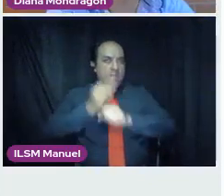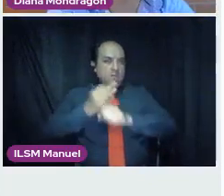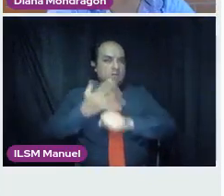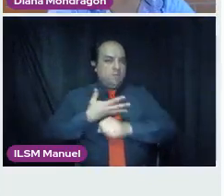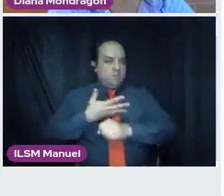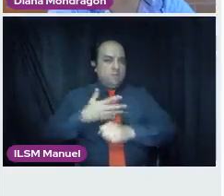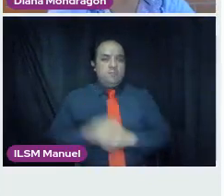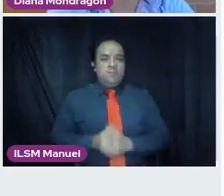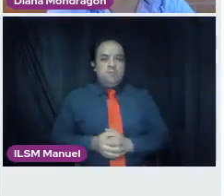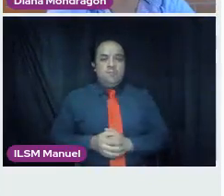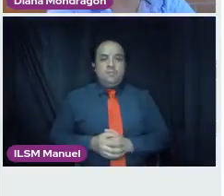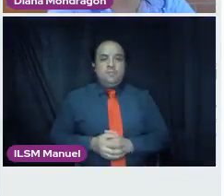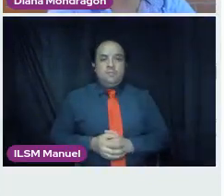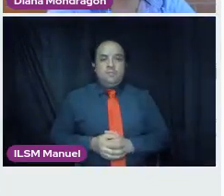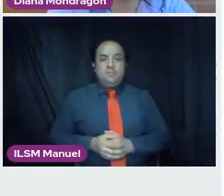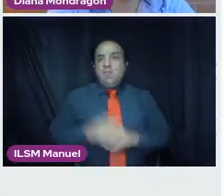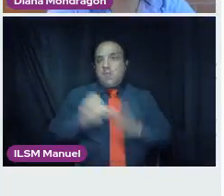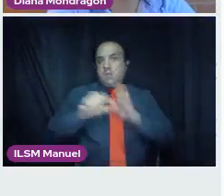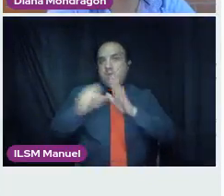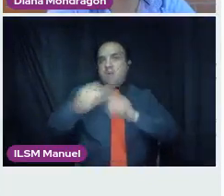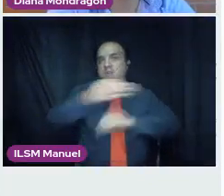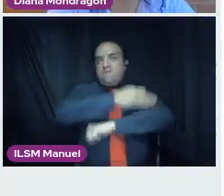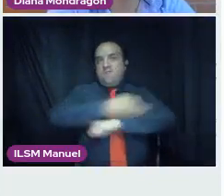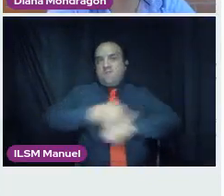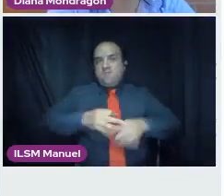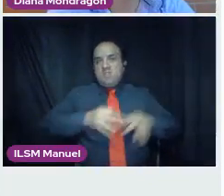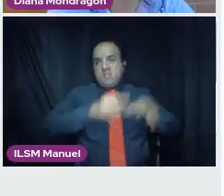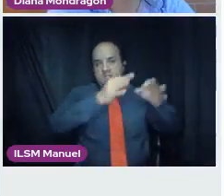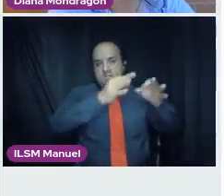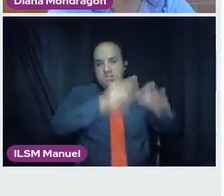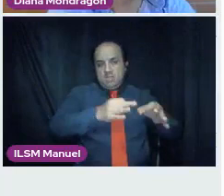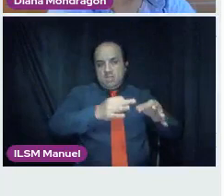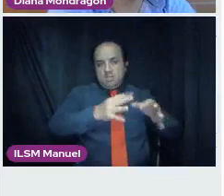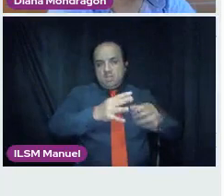¿no? Familias constituidas, familias